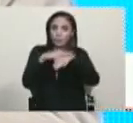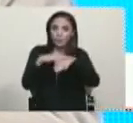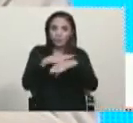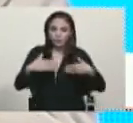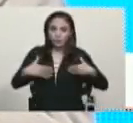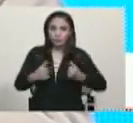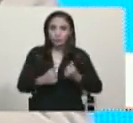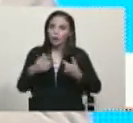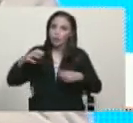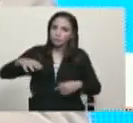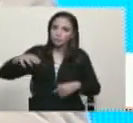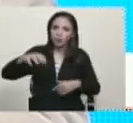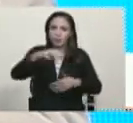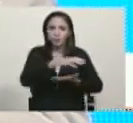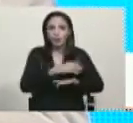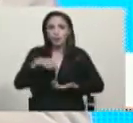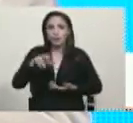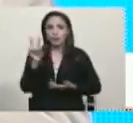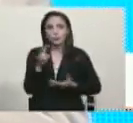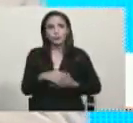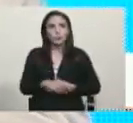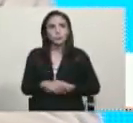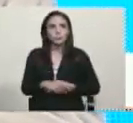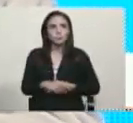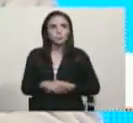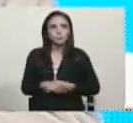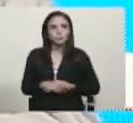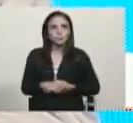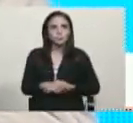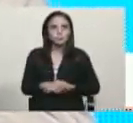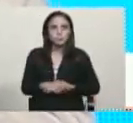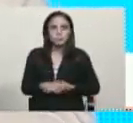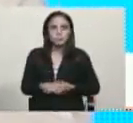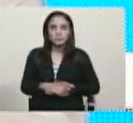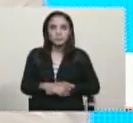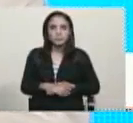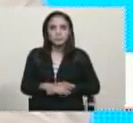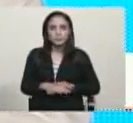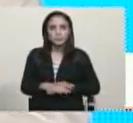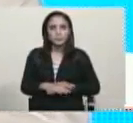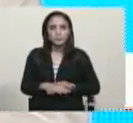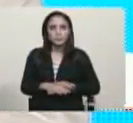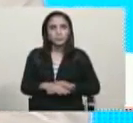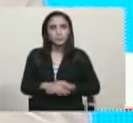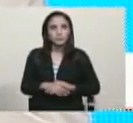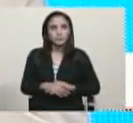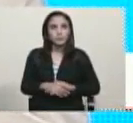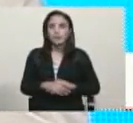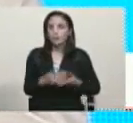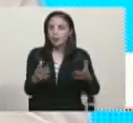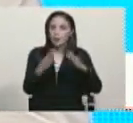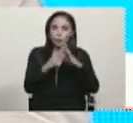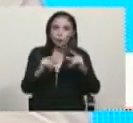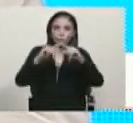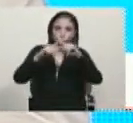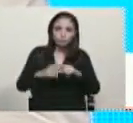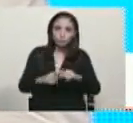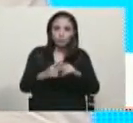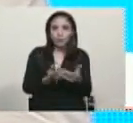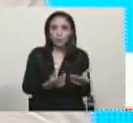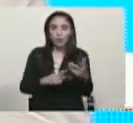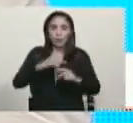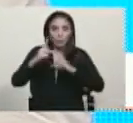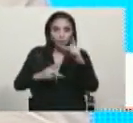otros estados de la República Bolivariana de Venezuela. Aquí tenemos, presidente, dentro del proceso de ir cada vez más mejorando la calidad de